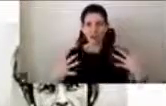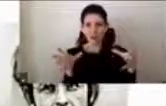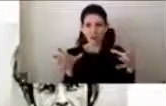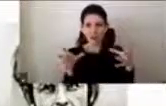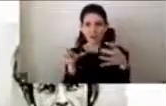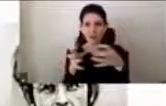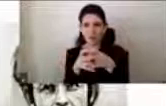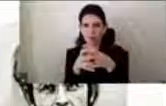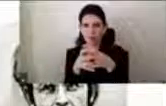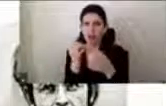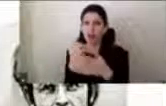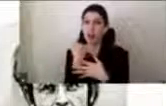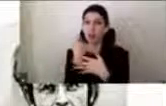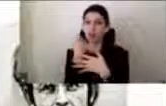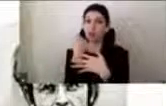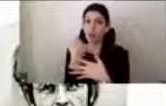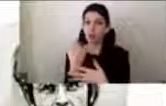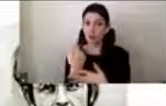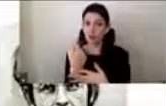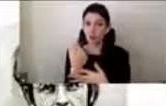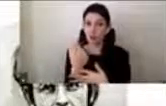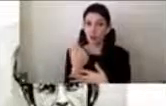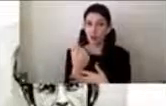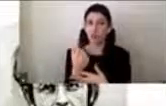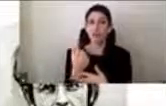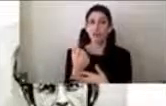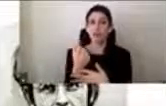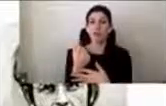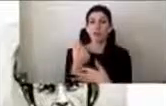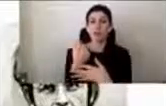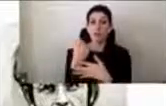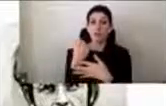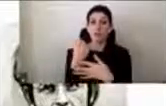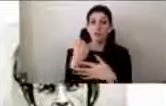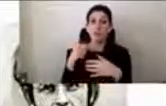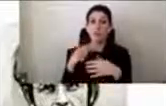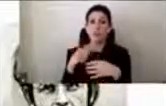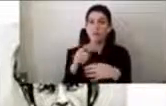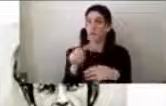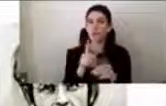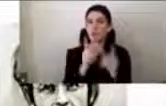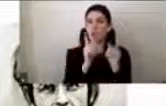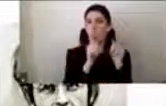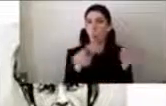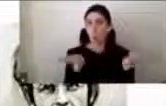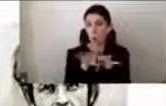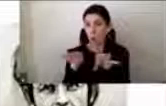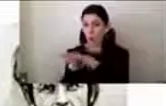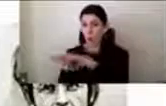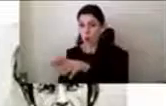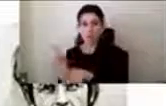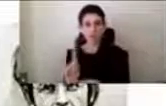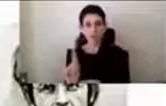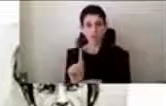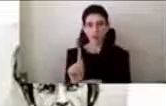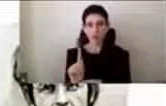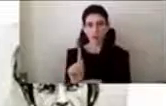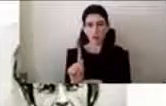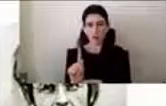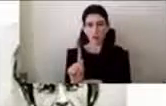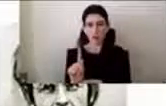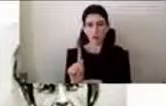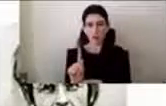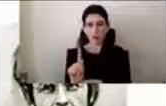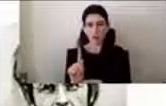cooperan, que son no homogéneas y distribuidas, en definitiva como un mosaico de subredes que va siendo ensamblado por